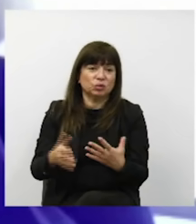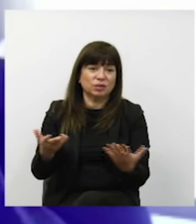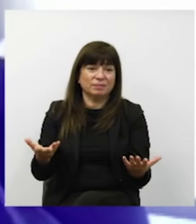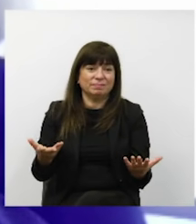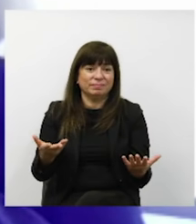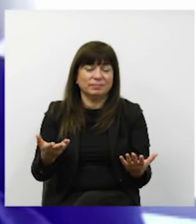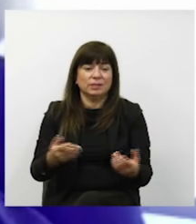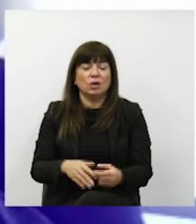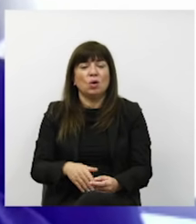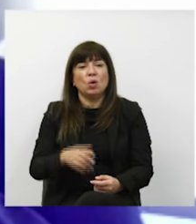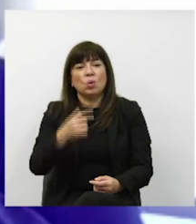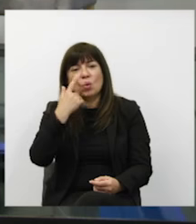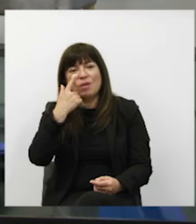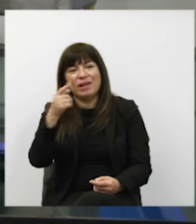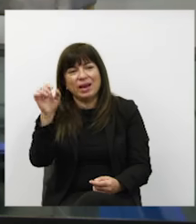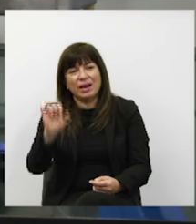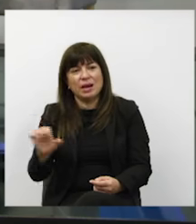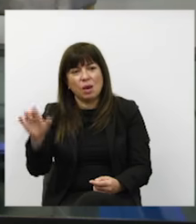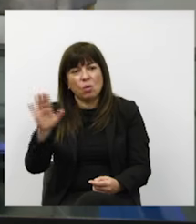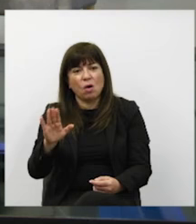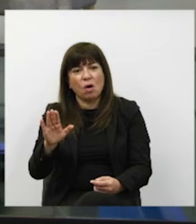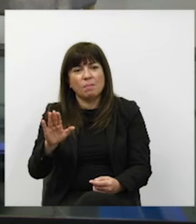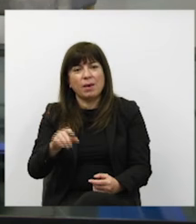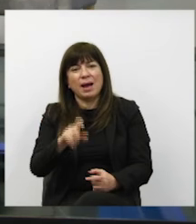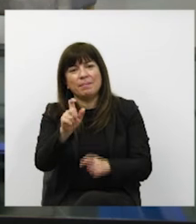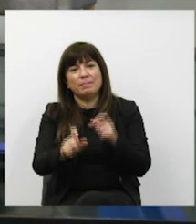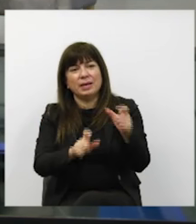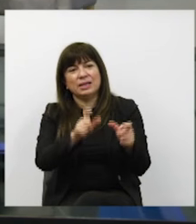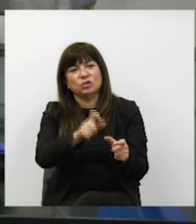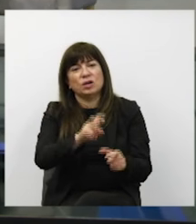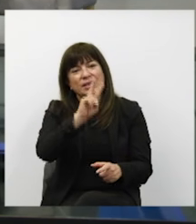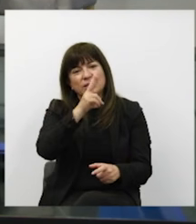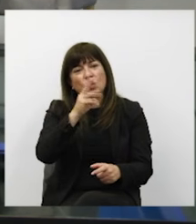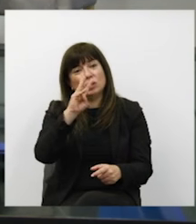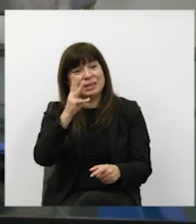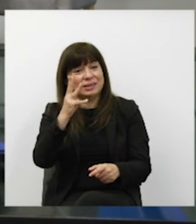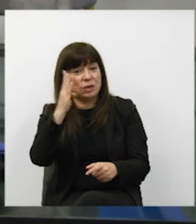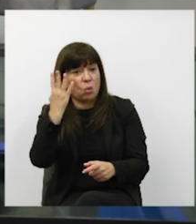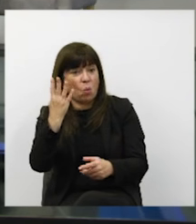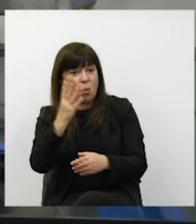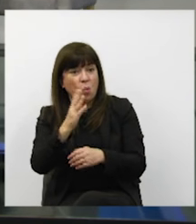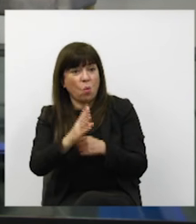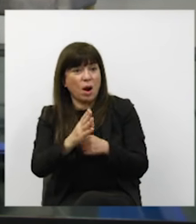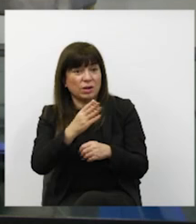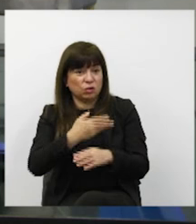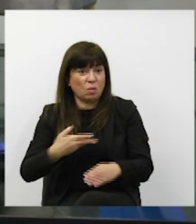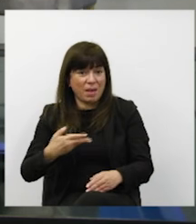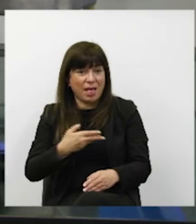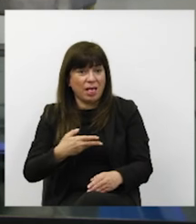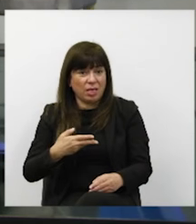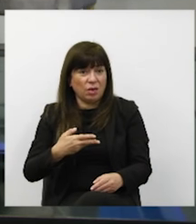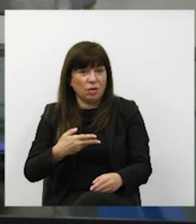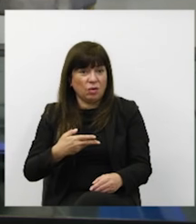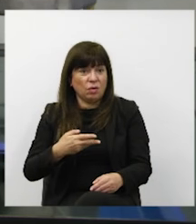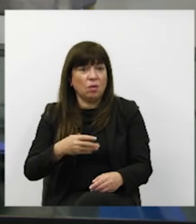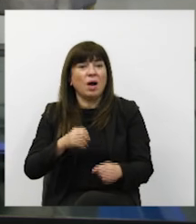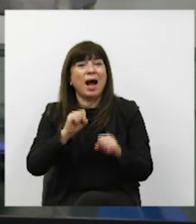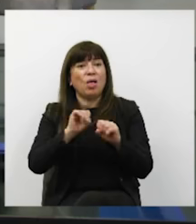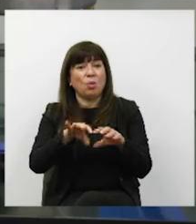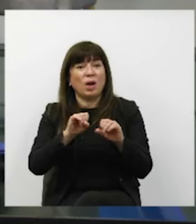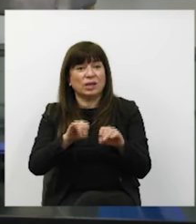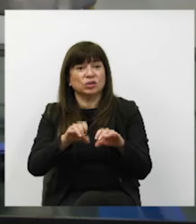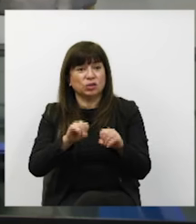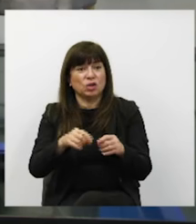sea, lo que uno ve en Europa, digamos, donde las personas en el fondo están en segundo y tercero medio, cuarto medio en educación técnica, de ahí pasan directamente al trabajo